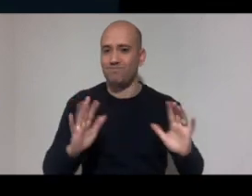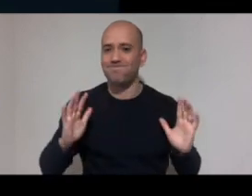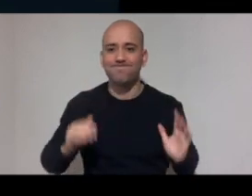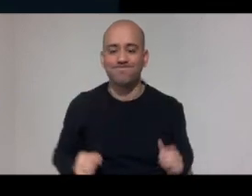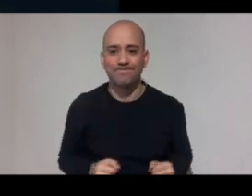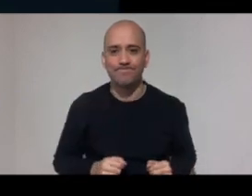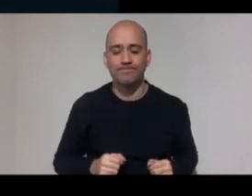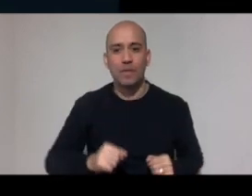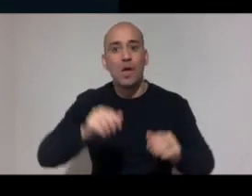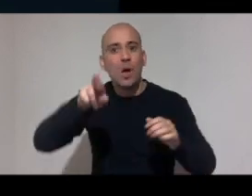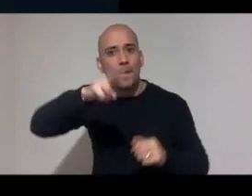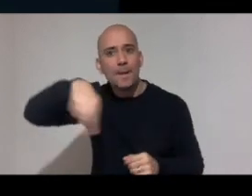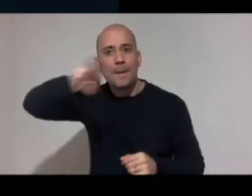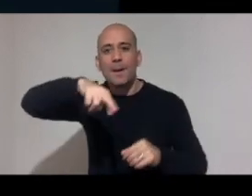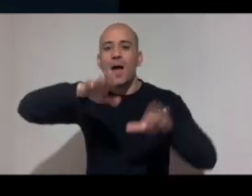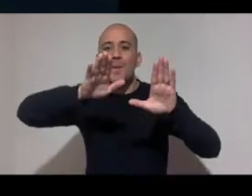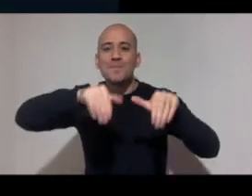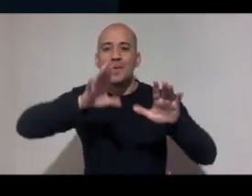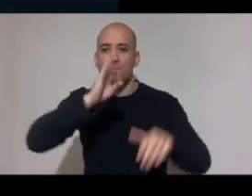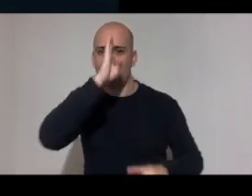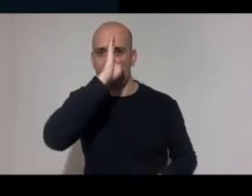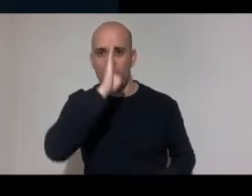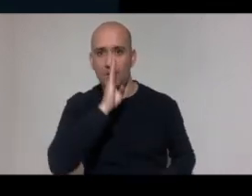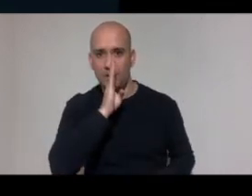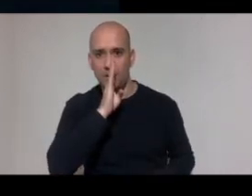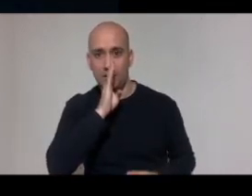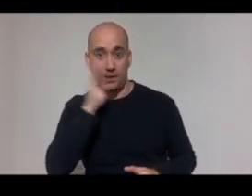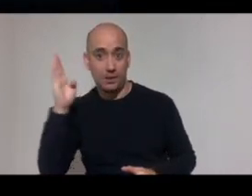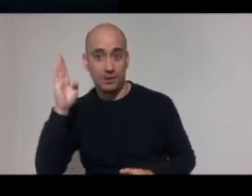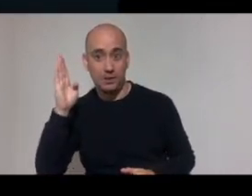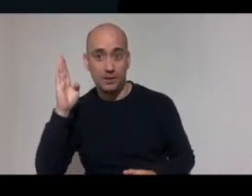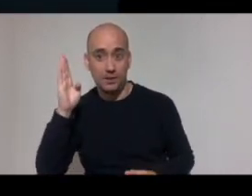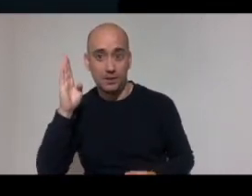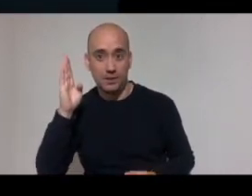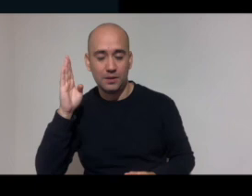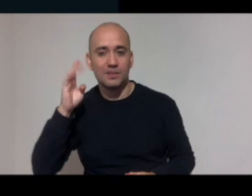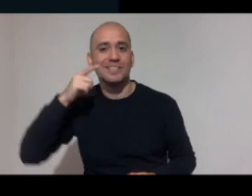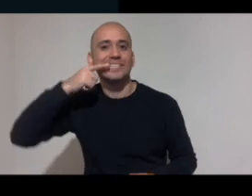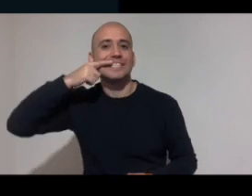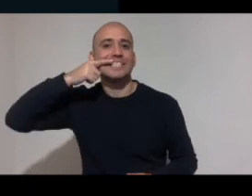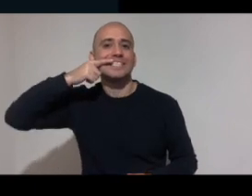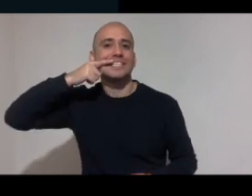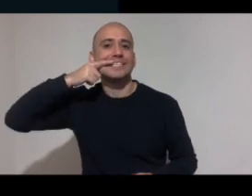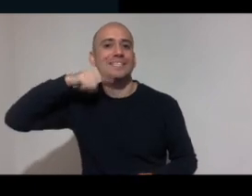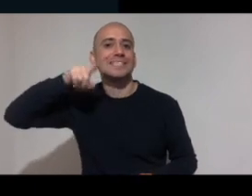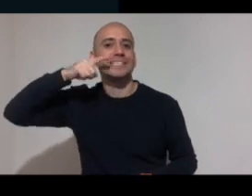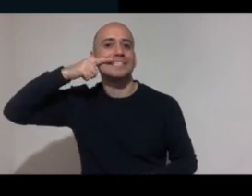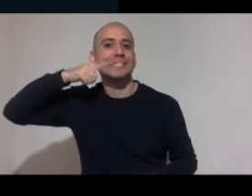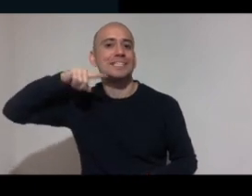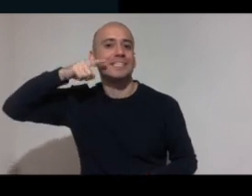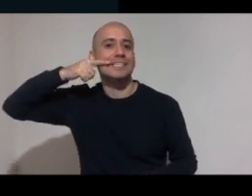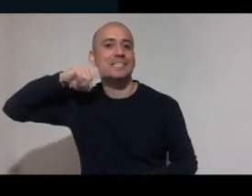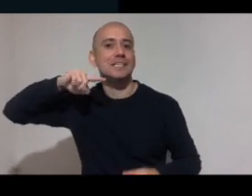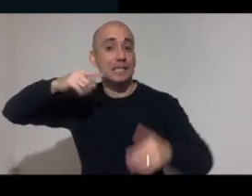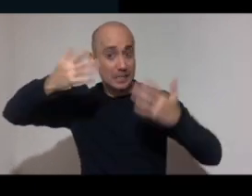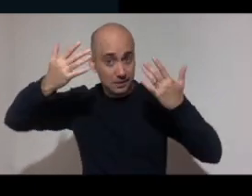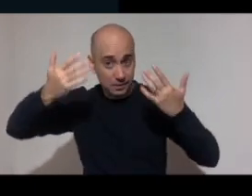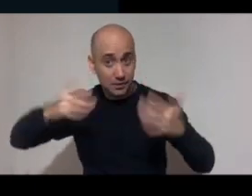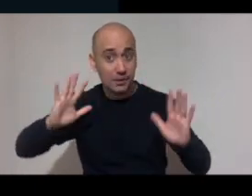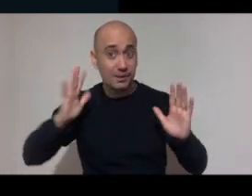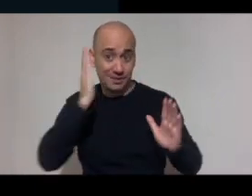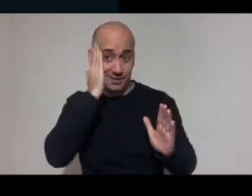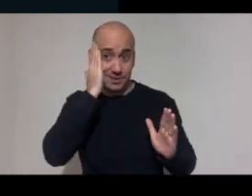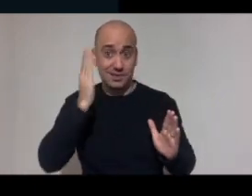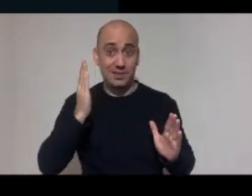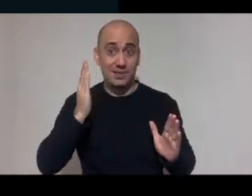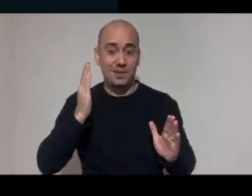Ahora repetimos el procedimiento, pero en el segundo lado de los dientes superiores y nos vamos a los dientes